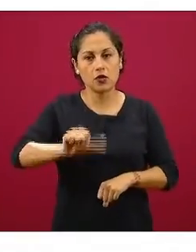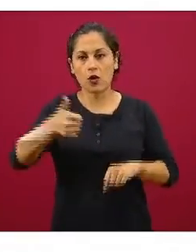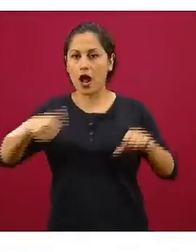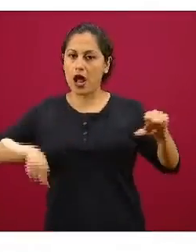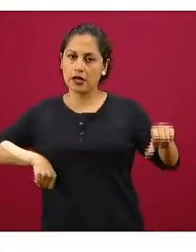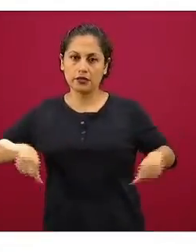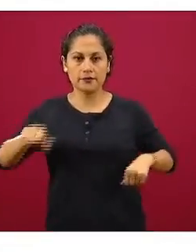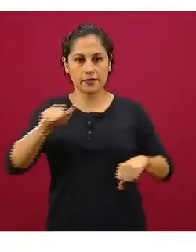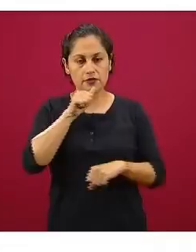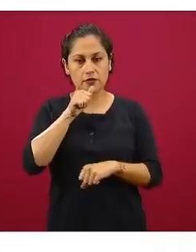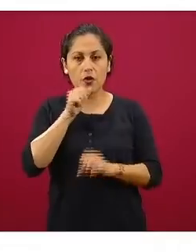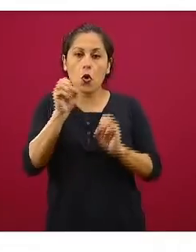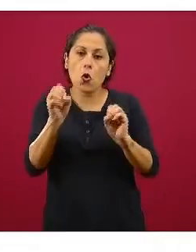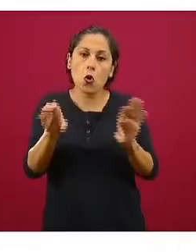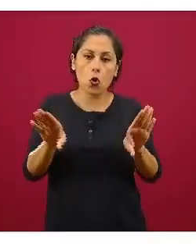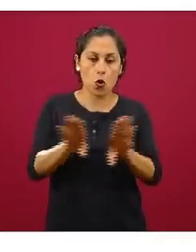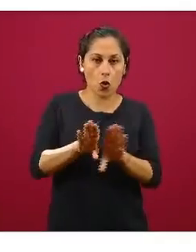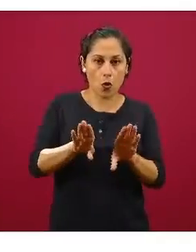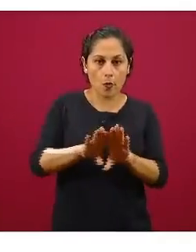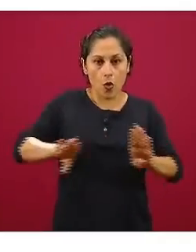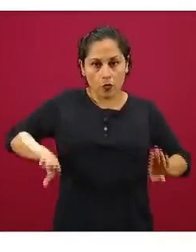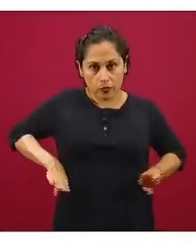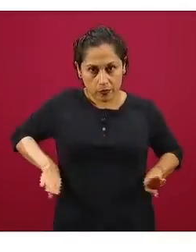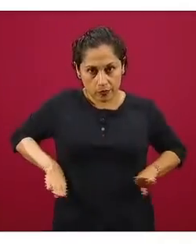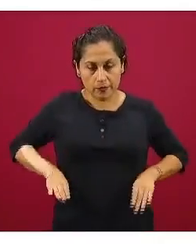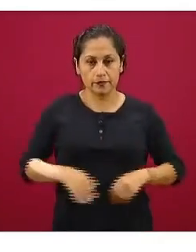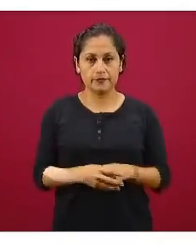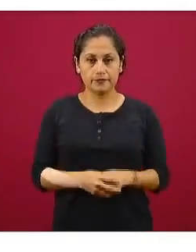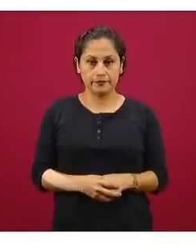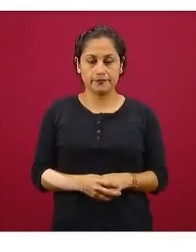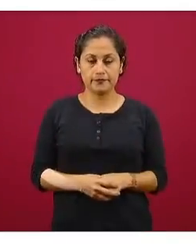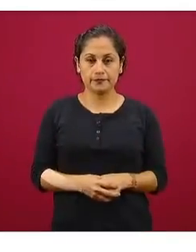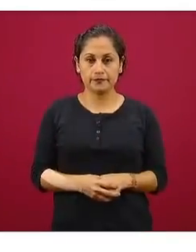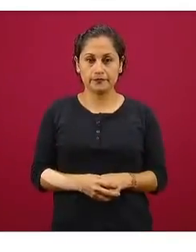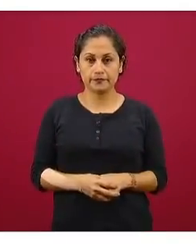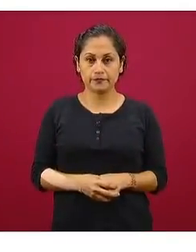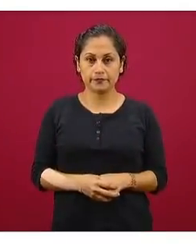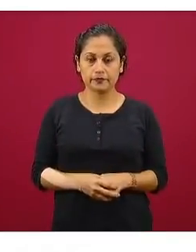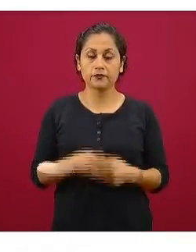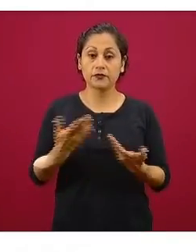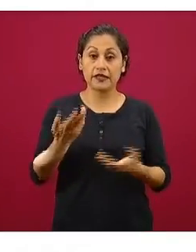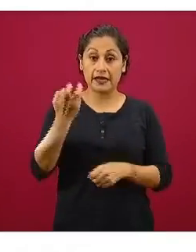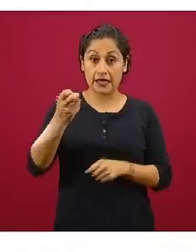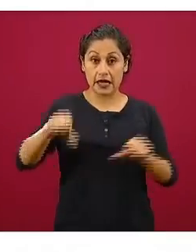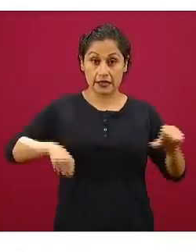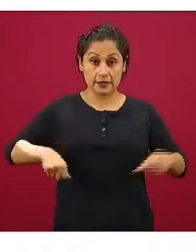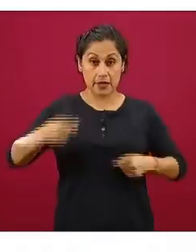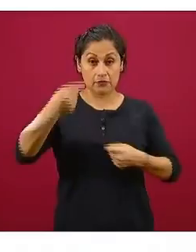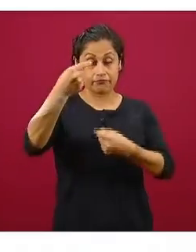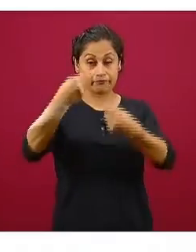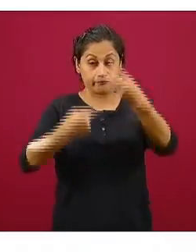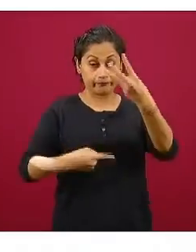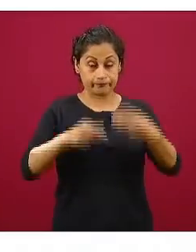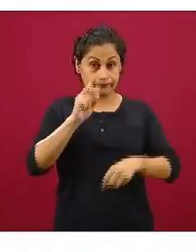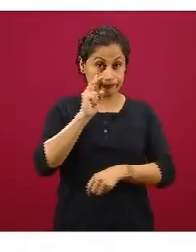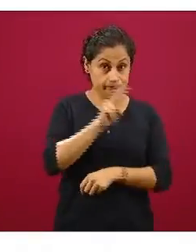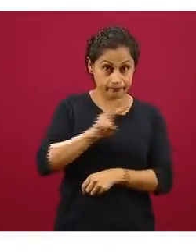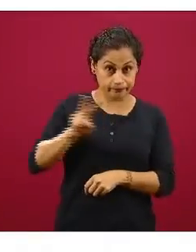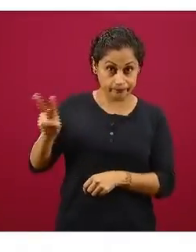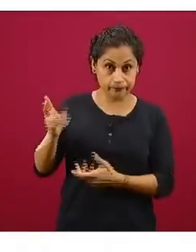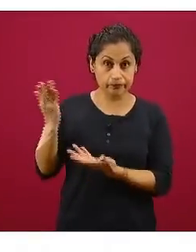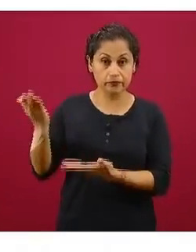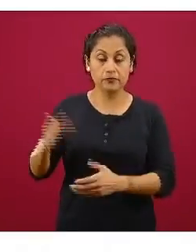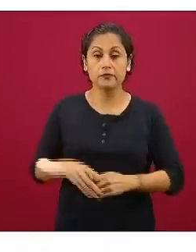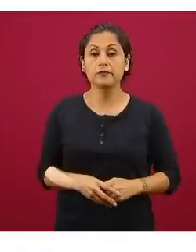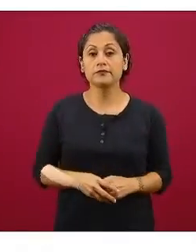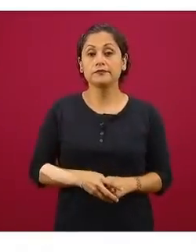en su momento llevarse a cabo y, más importante, cuáles no deben de llevarse a cabo o deben de realizarse solo con algunas